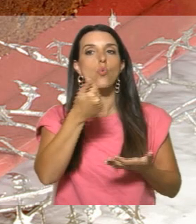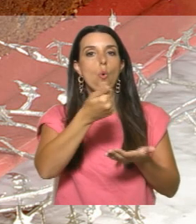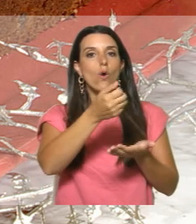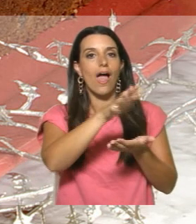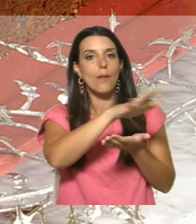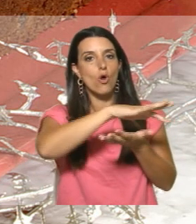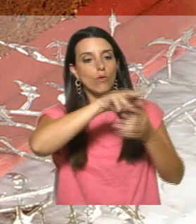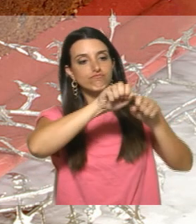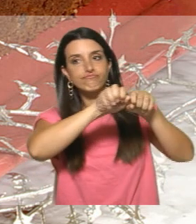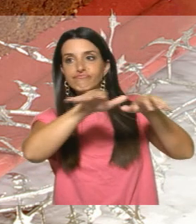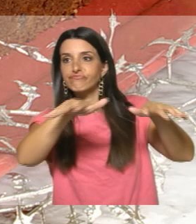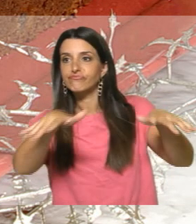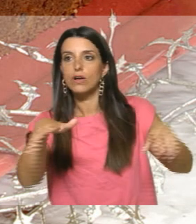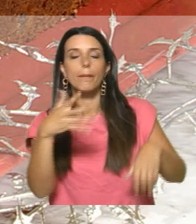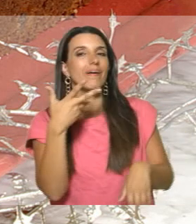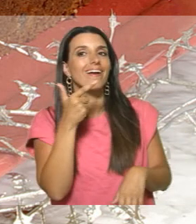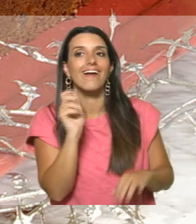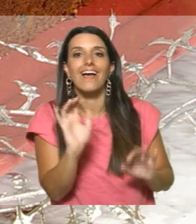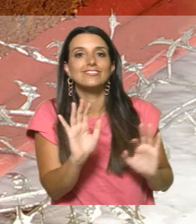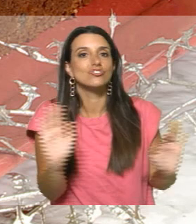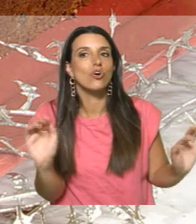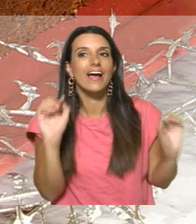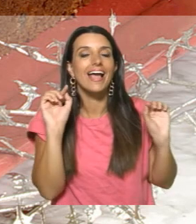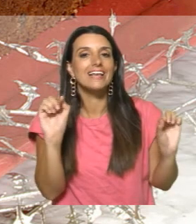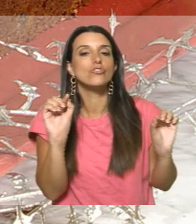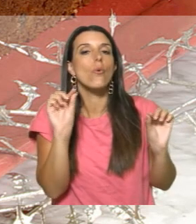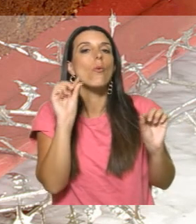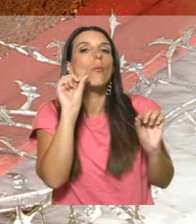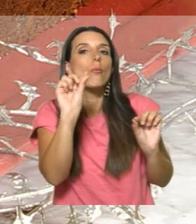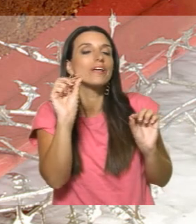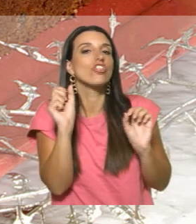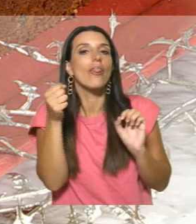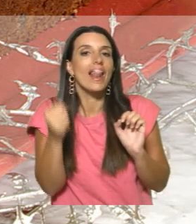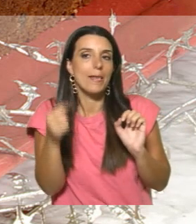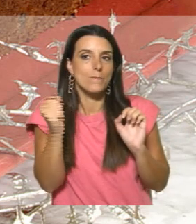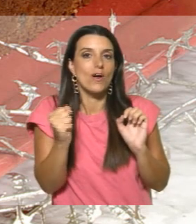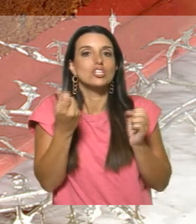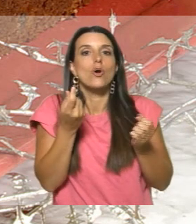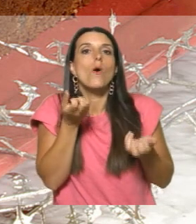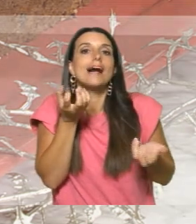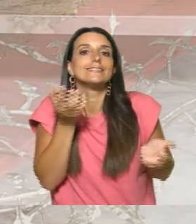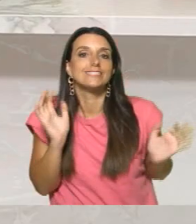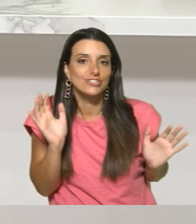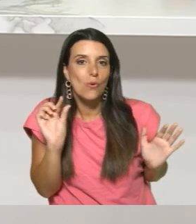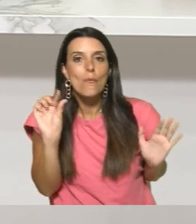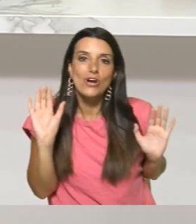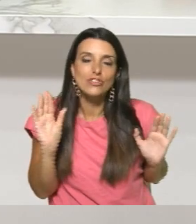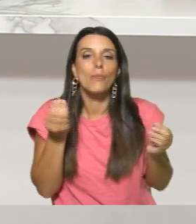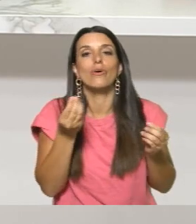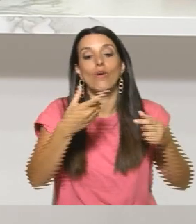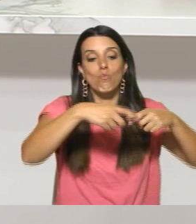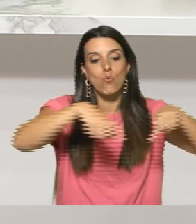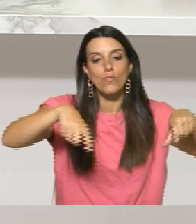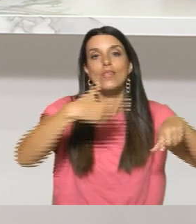Tiene mucha potencia, ¿no? Tiene potencia y le da el punto ácido que contrarresta tanto dulzor que tiene el budín, porque viste que le